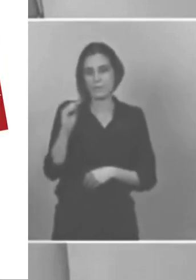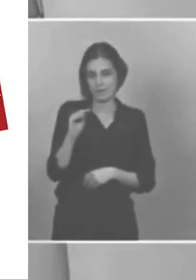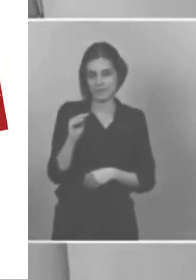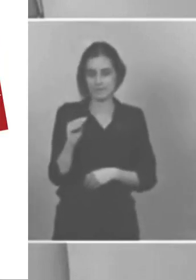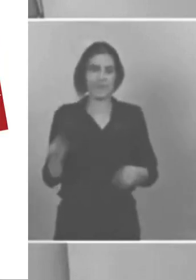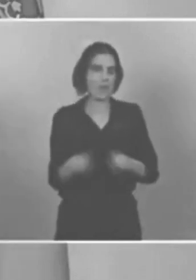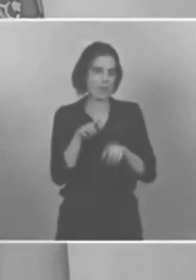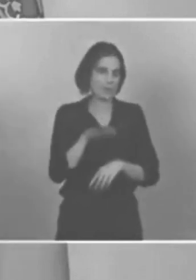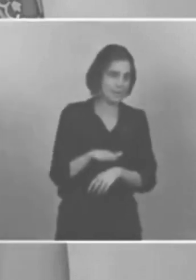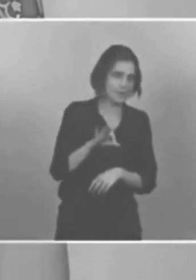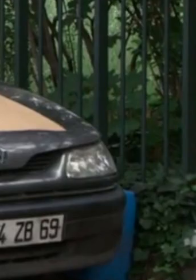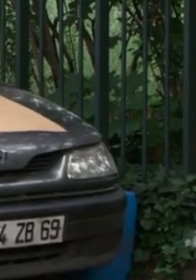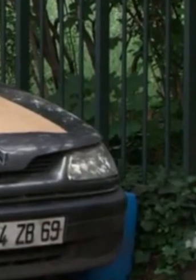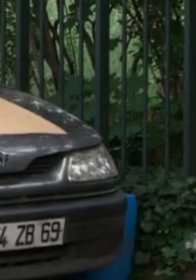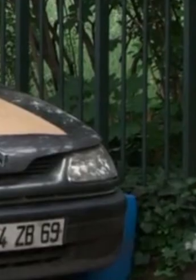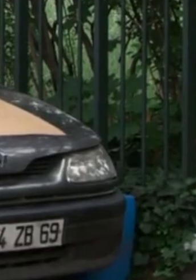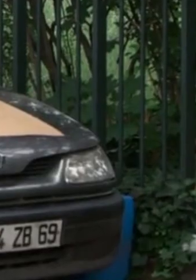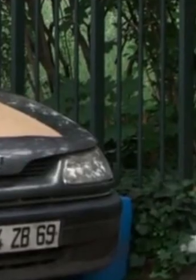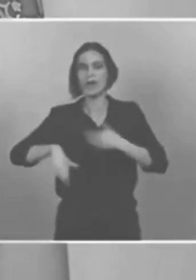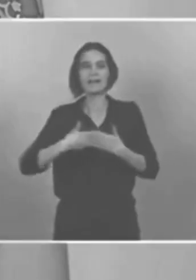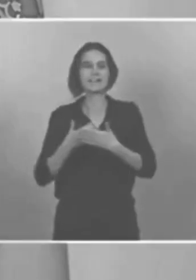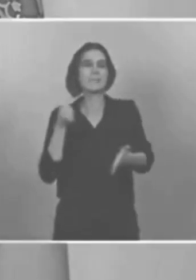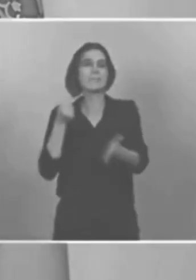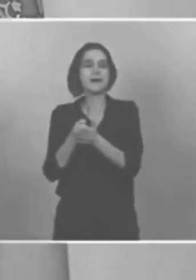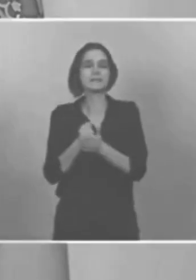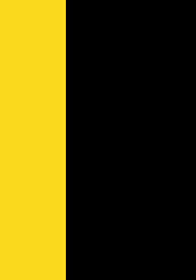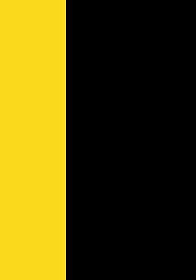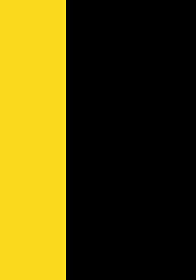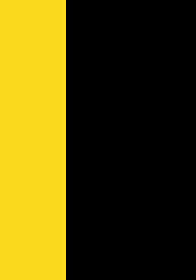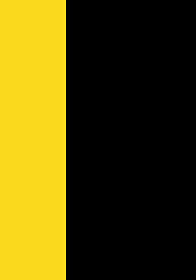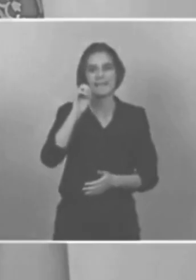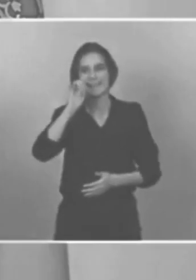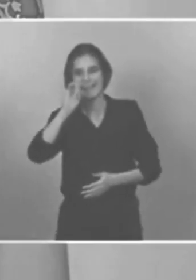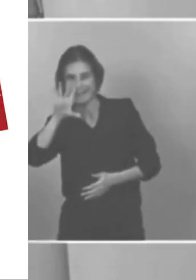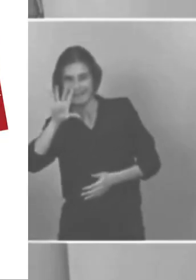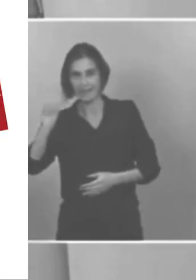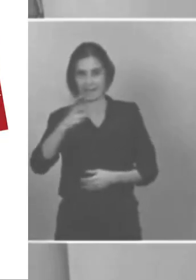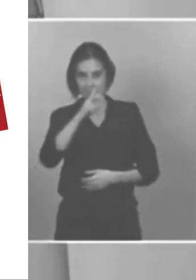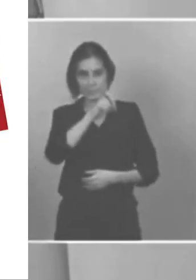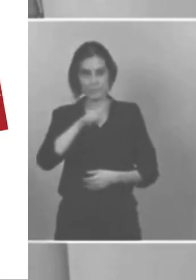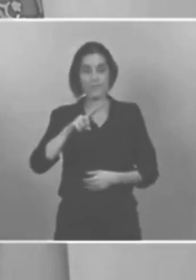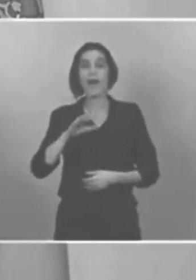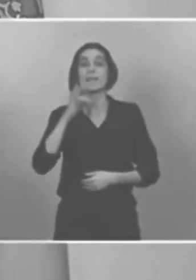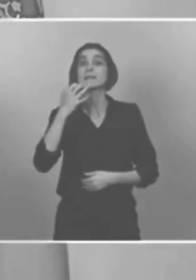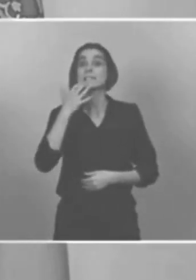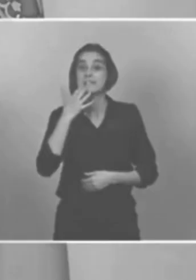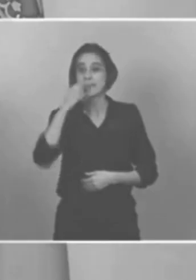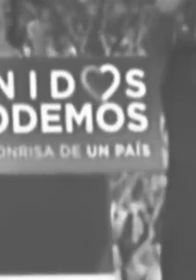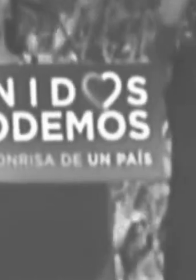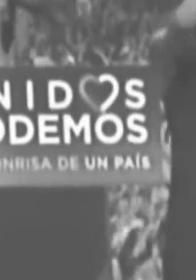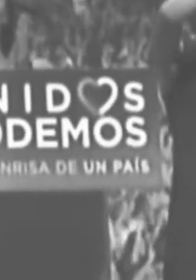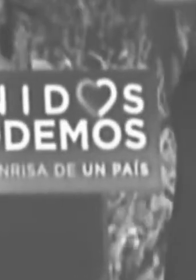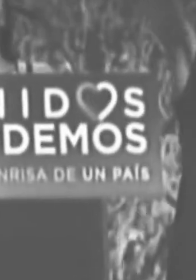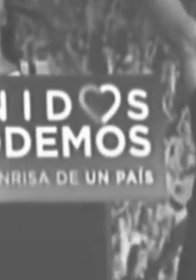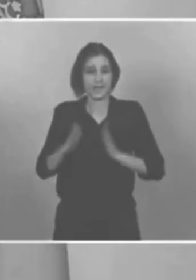de tratarnos como idiotas, se hubiera anunciado como tal. Seguramente, gobierno ha preferido mentir porque incluso un amplio sector